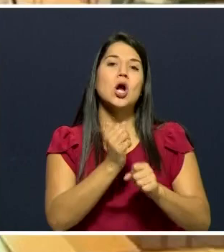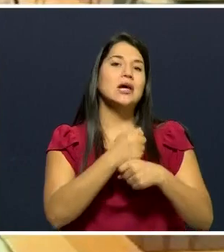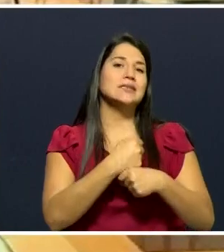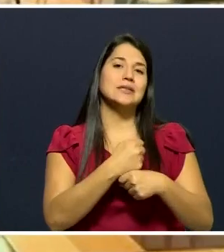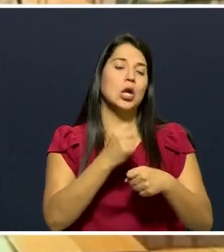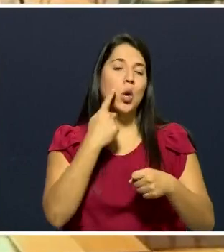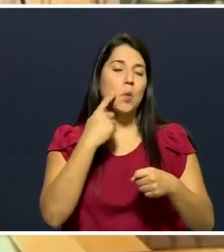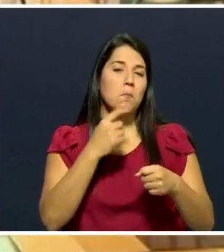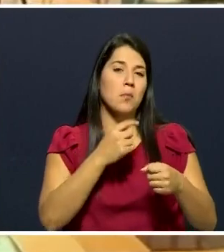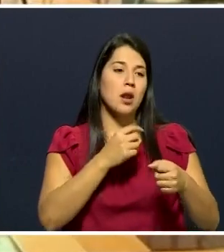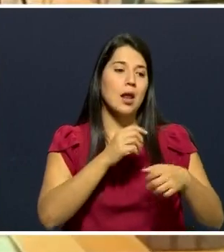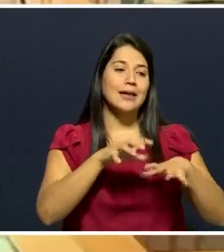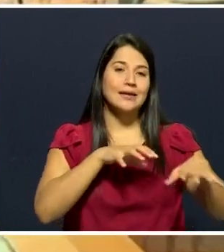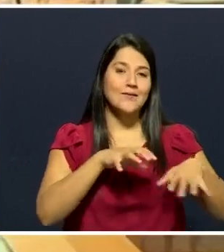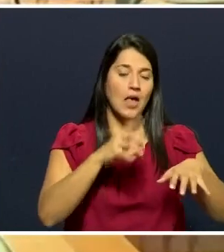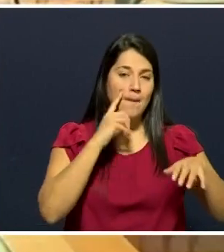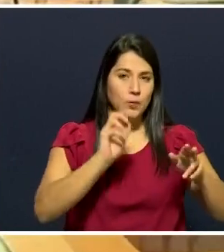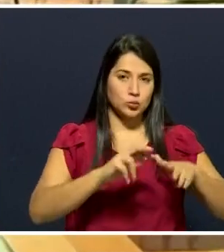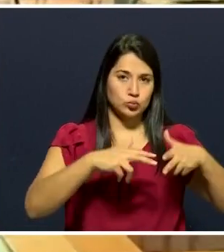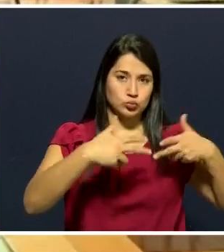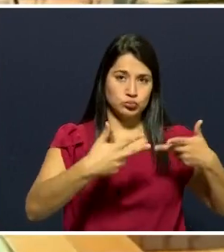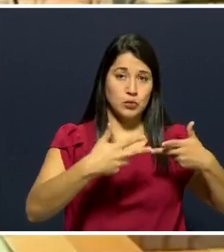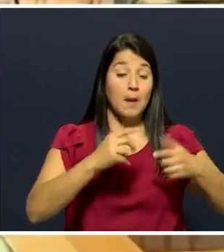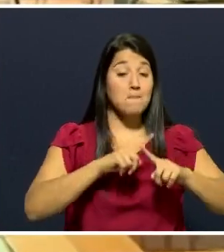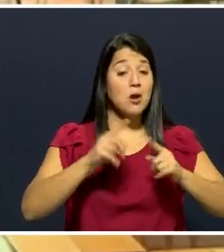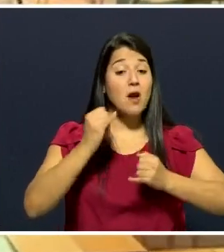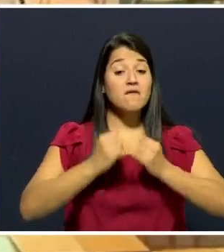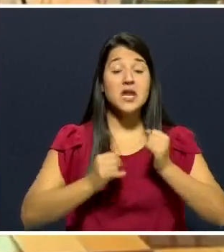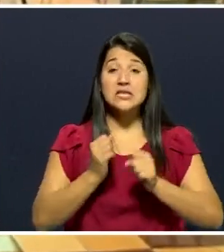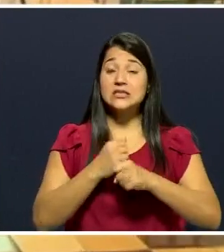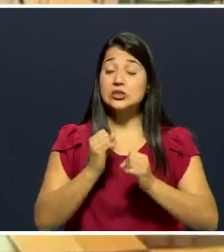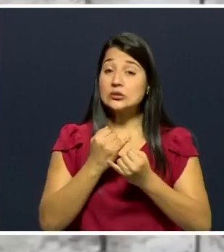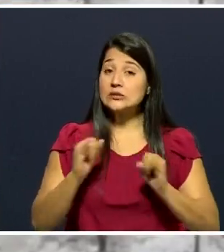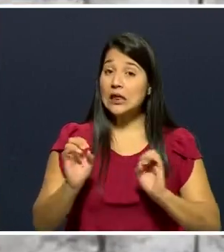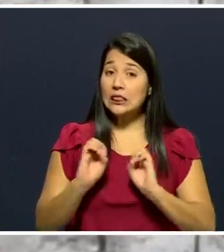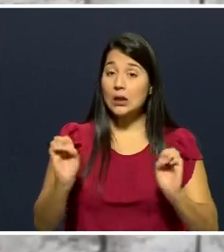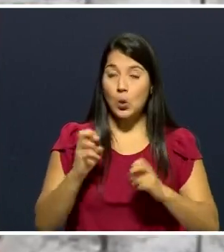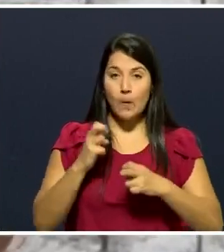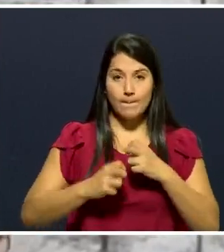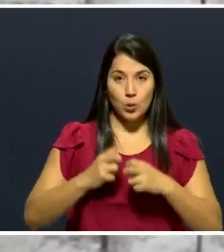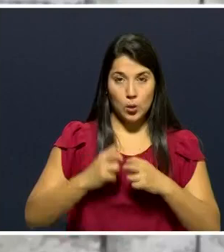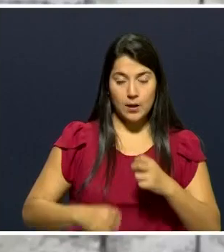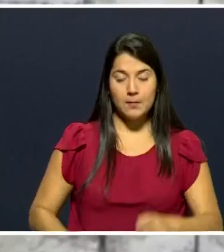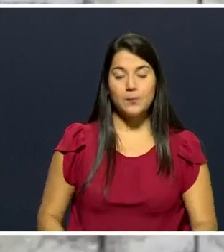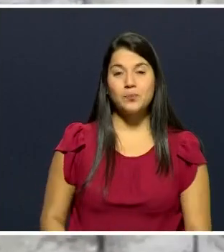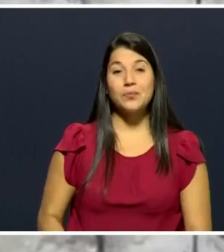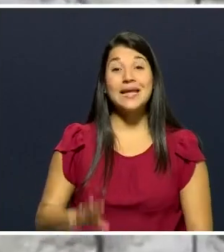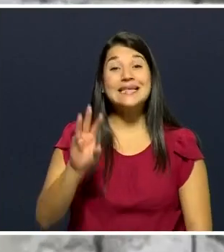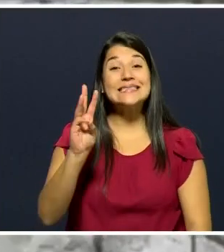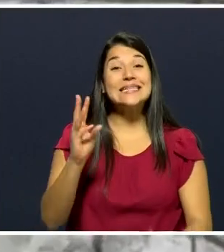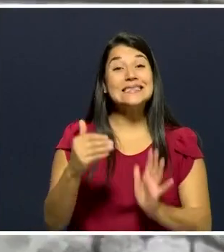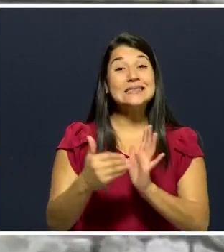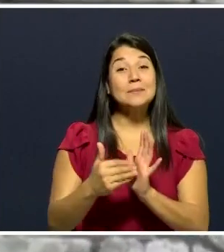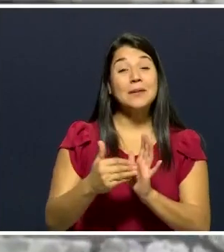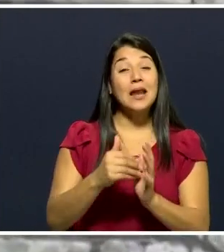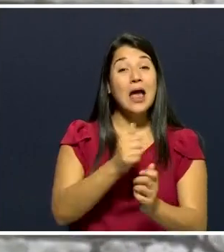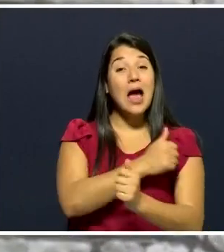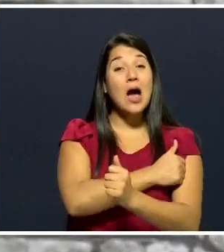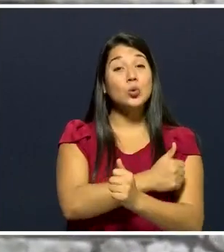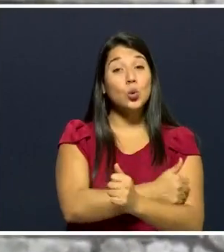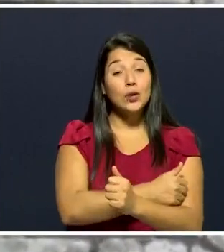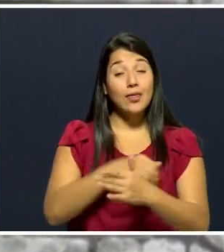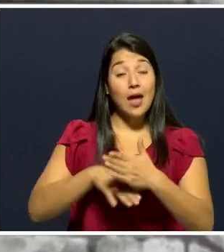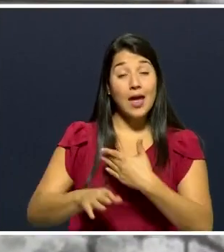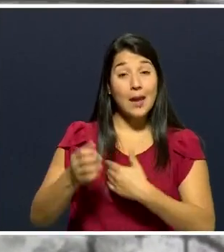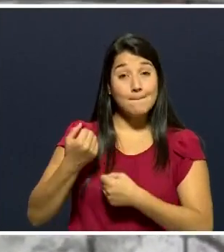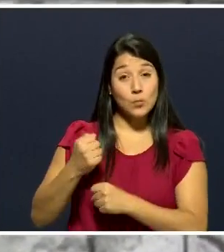manera virtual. Finalmente, el ejercicio se hizo sin mayores contratiempos. Más de 6.000 autoridades